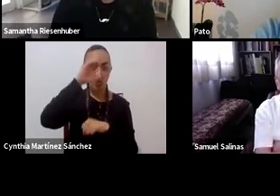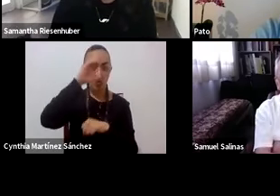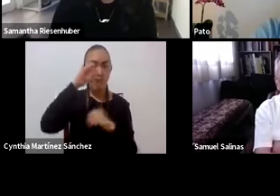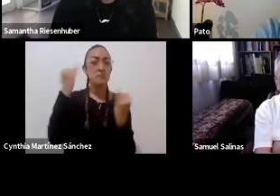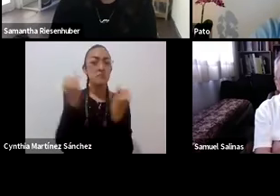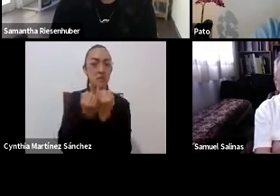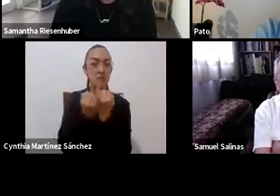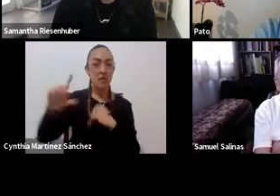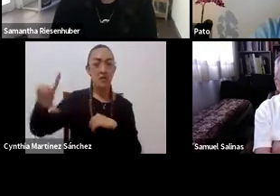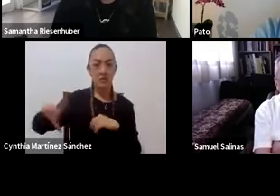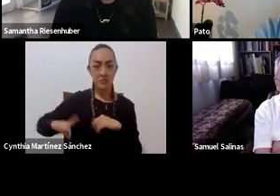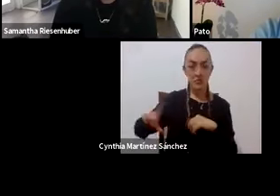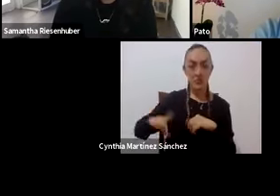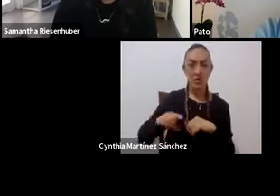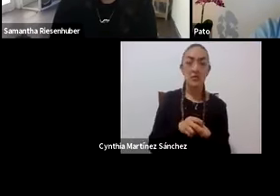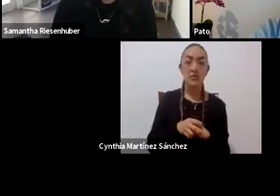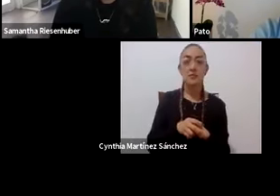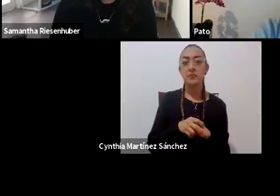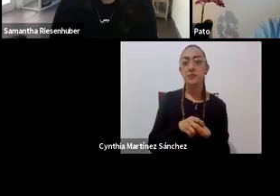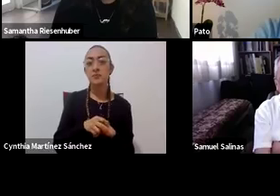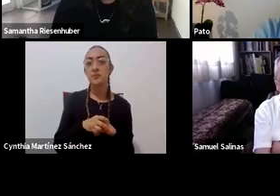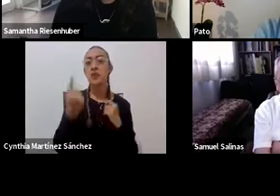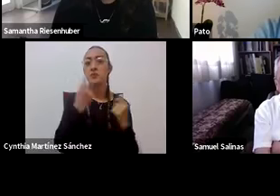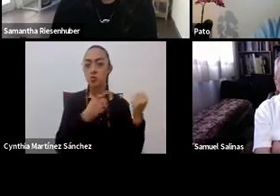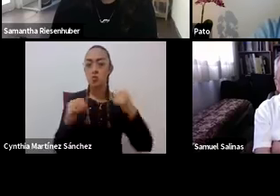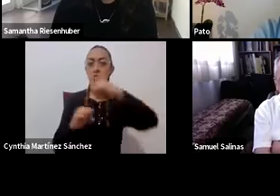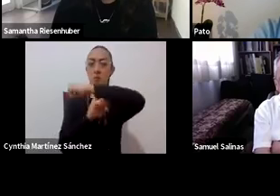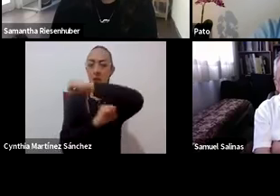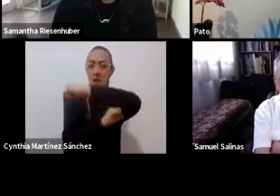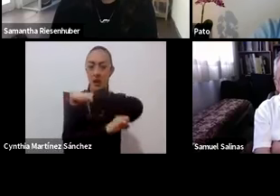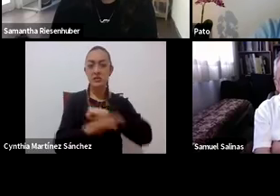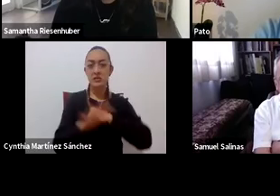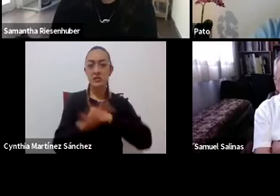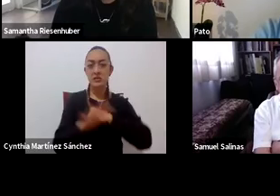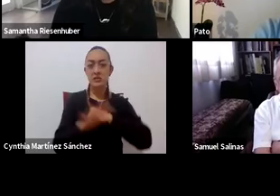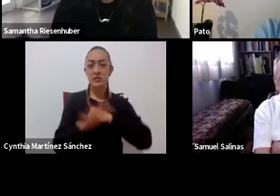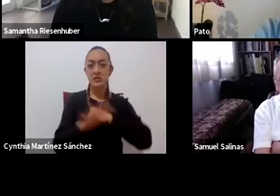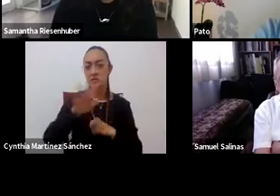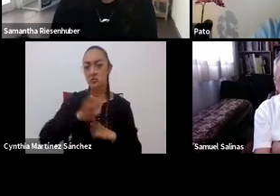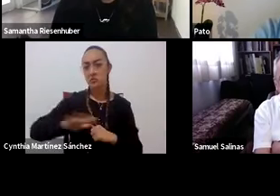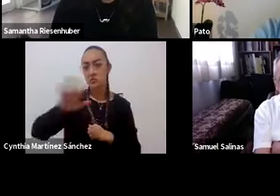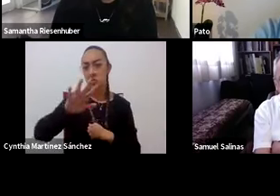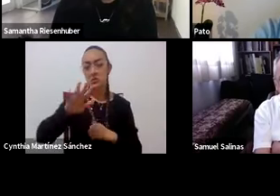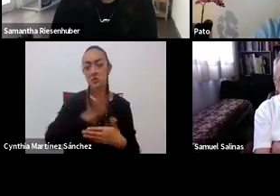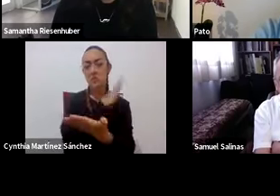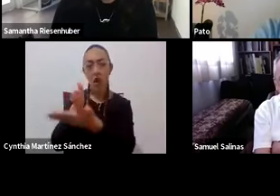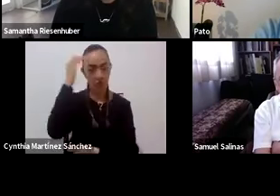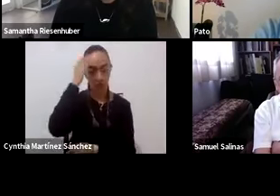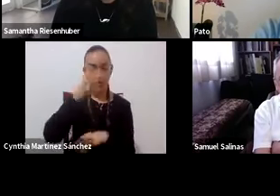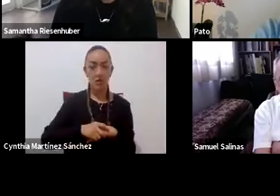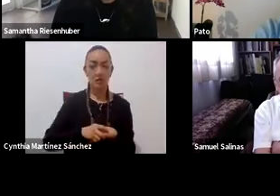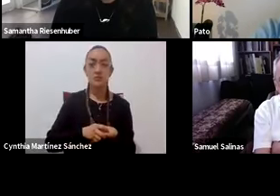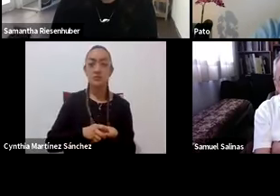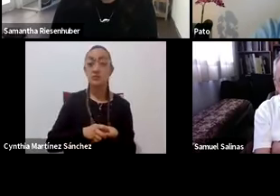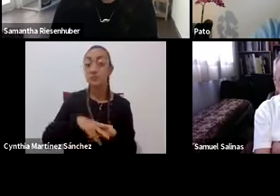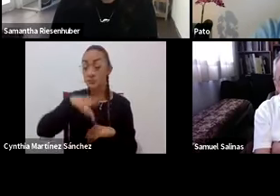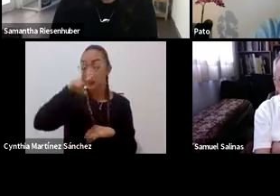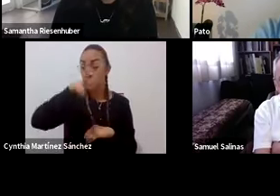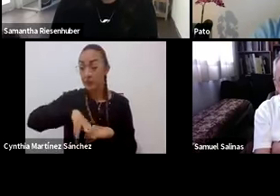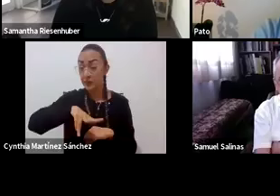y me tocó ir a conocer algunos pilares de ciertas zonas en las que era muy palpable,